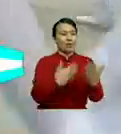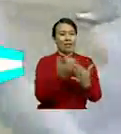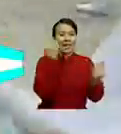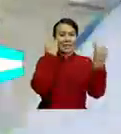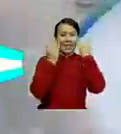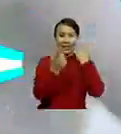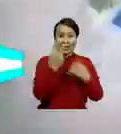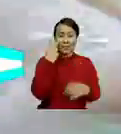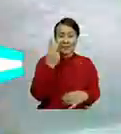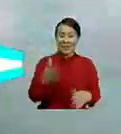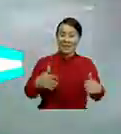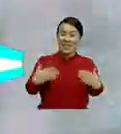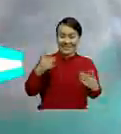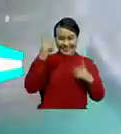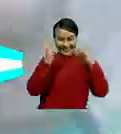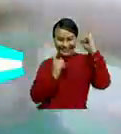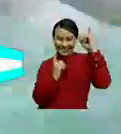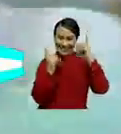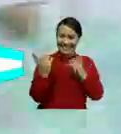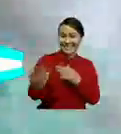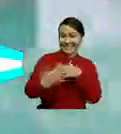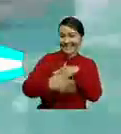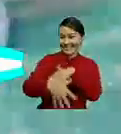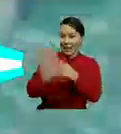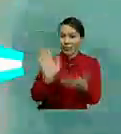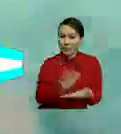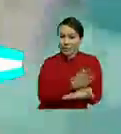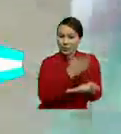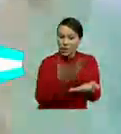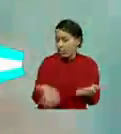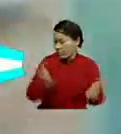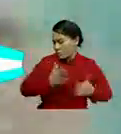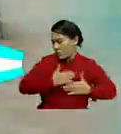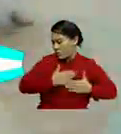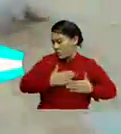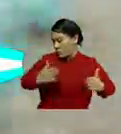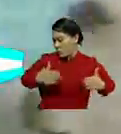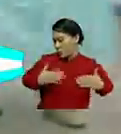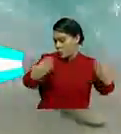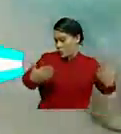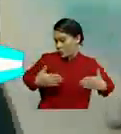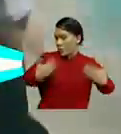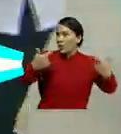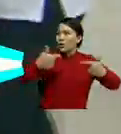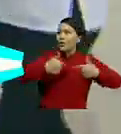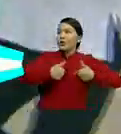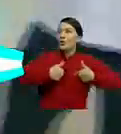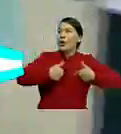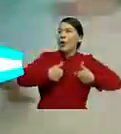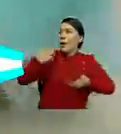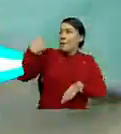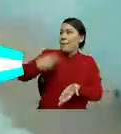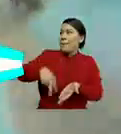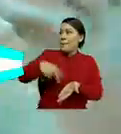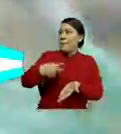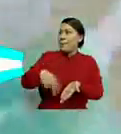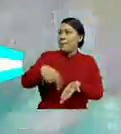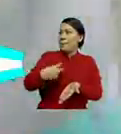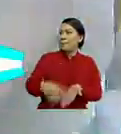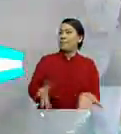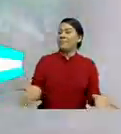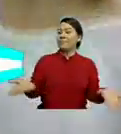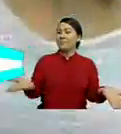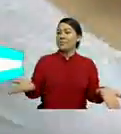que está contenta y se junta también al grupo musical. Ah, yo sí, yo debía haber sido una bailarina y debía